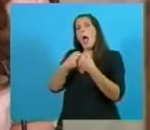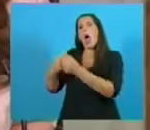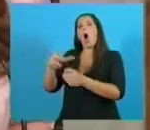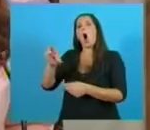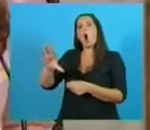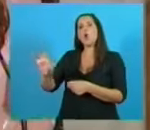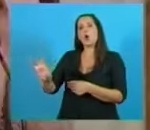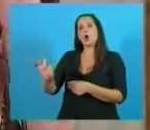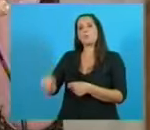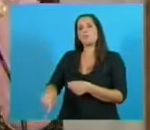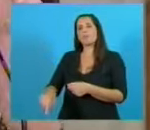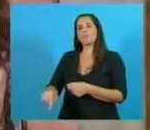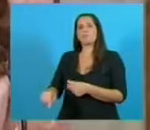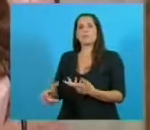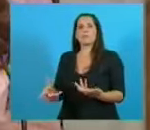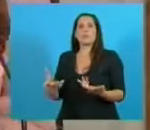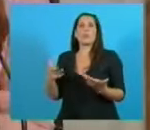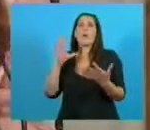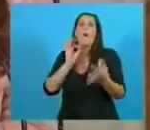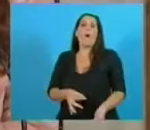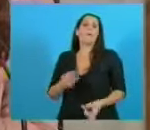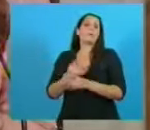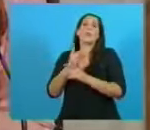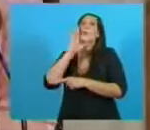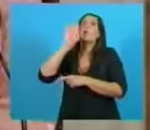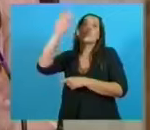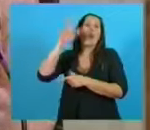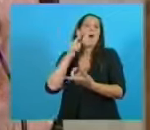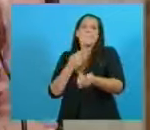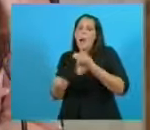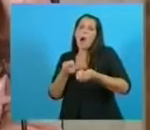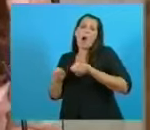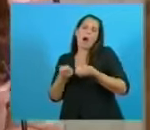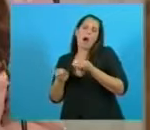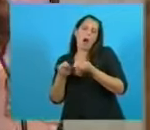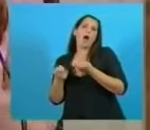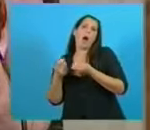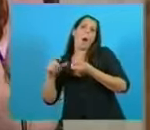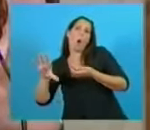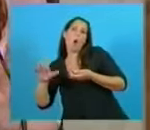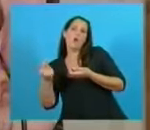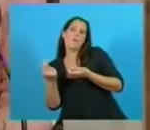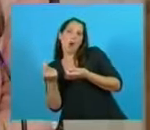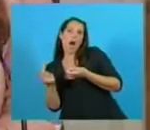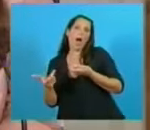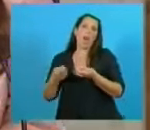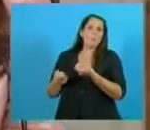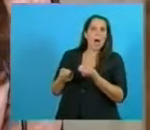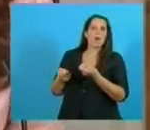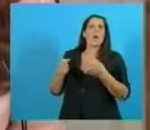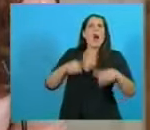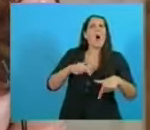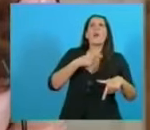la noticia. Pero si manipulan todo, la tasa LIBOR, manipulan el precio del oro, ahora están manipulando el